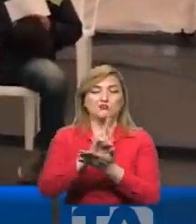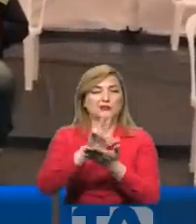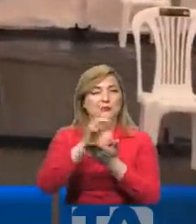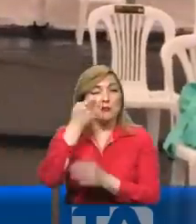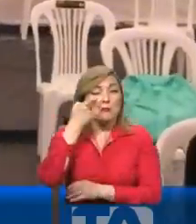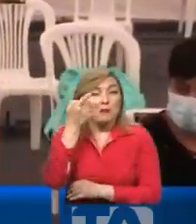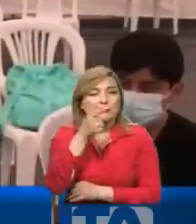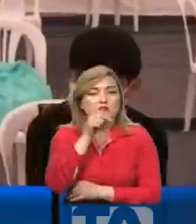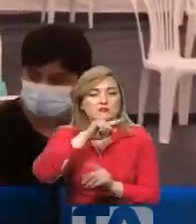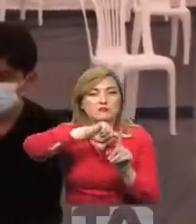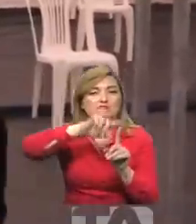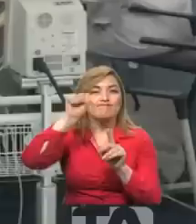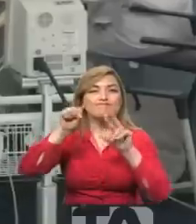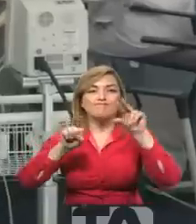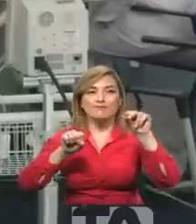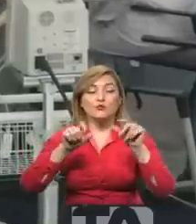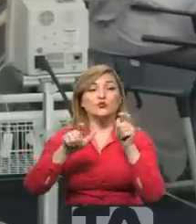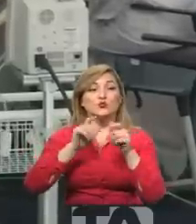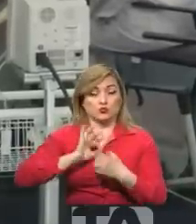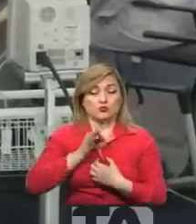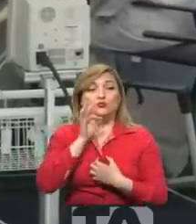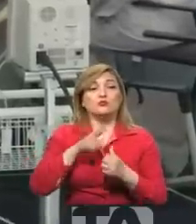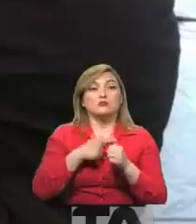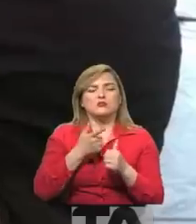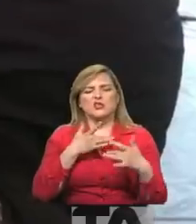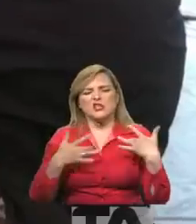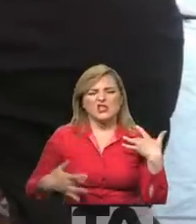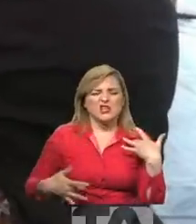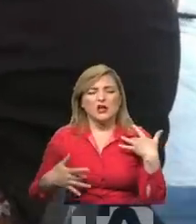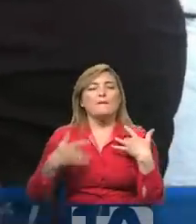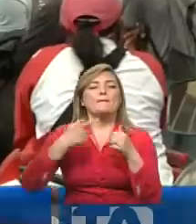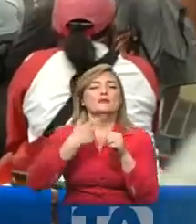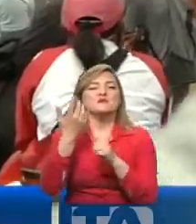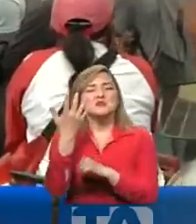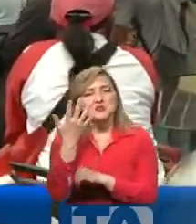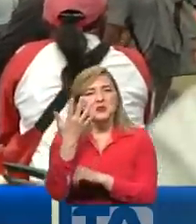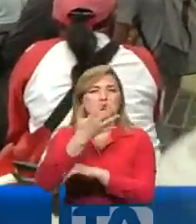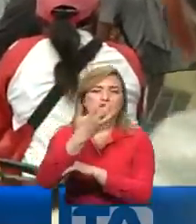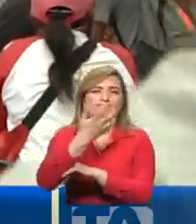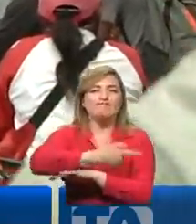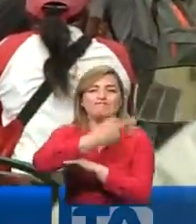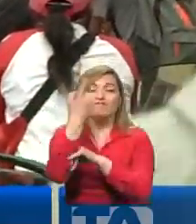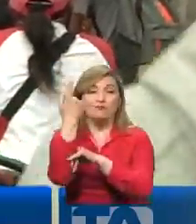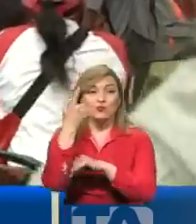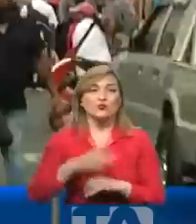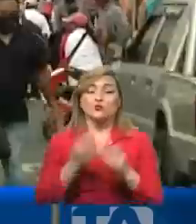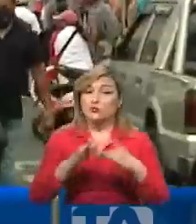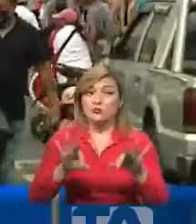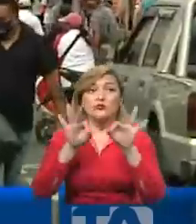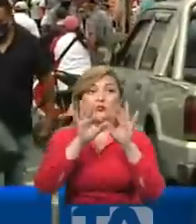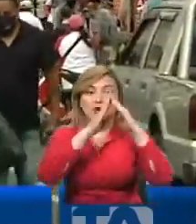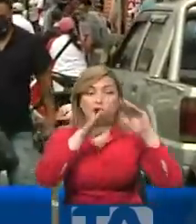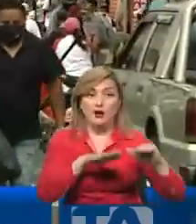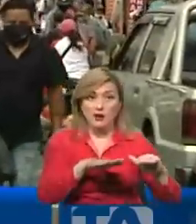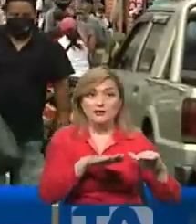que las personas que se contagiaron presentarán los primeros síntomas en 5 o 15 días. De allí que será importante evitar salir de